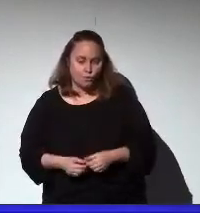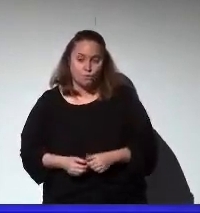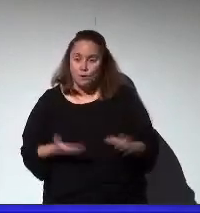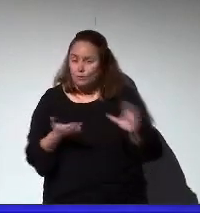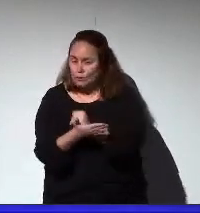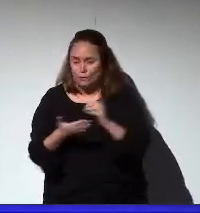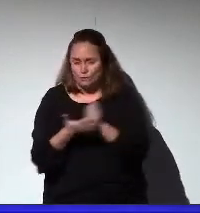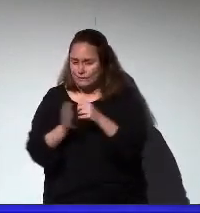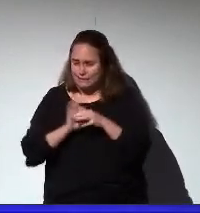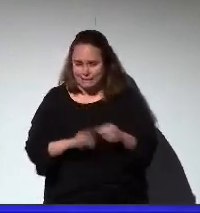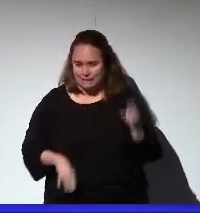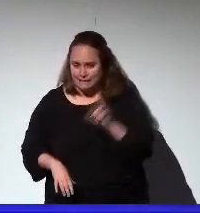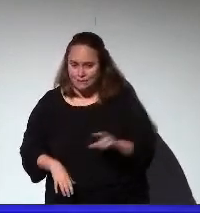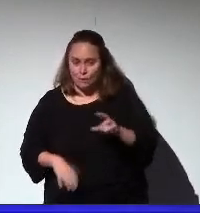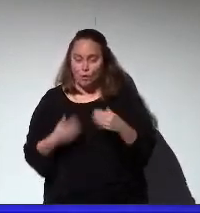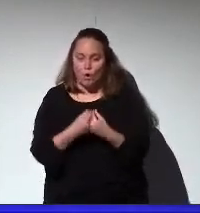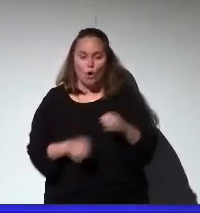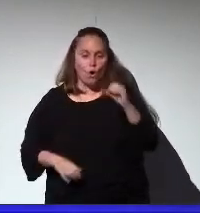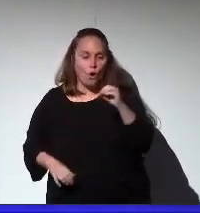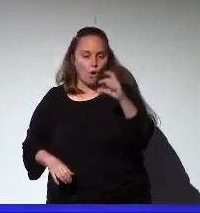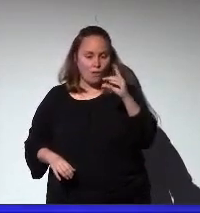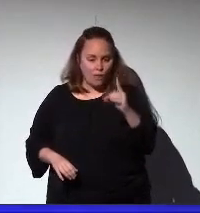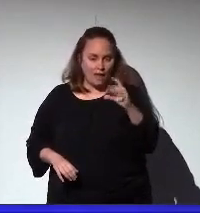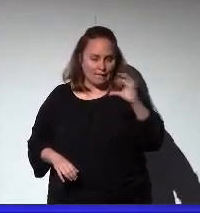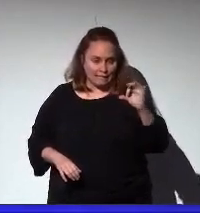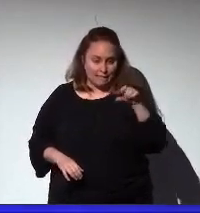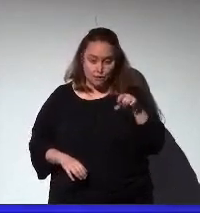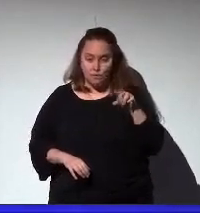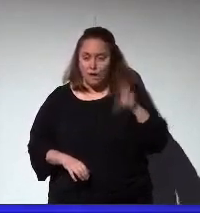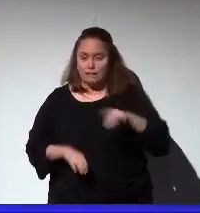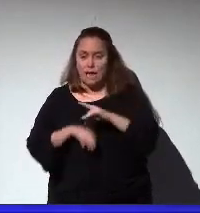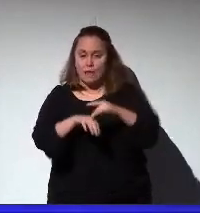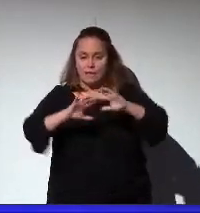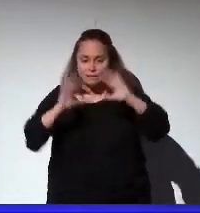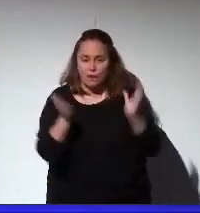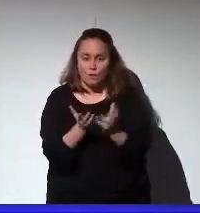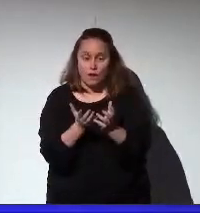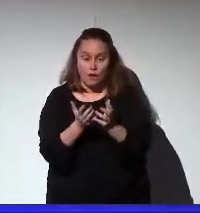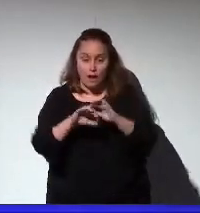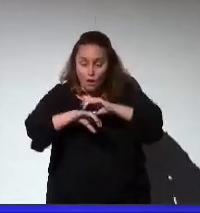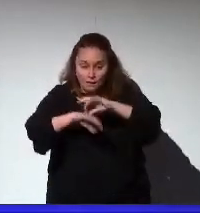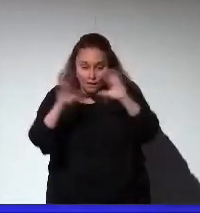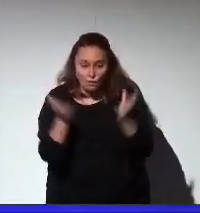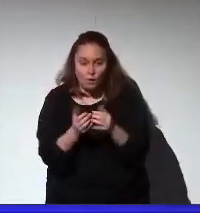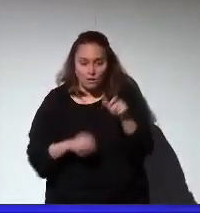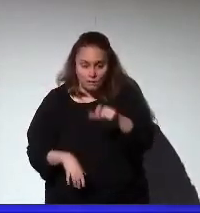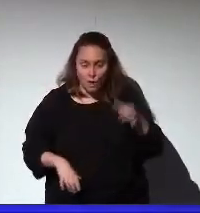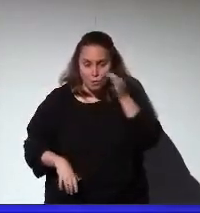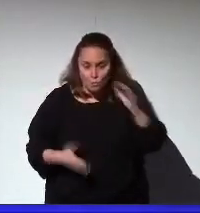ODS. Además, los ODS, la parte que tiene es que es una agenda internacional. Es la agenda que tiene la humanidad para